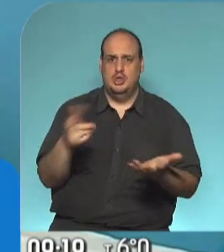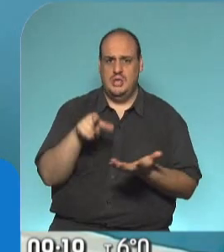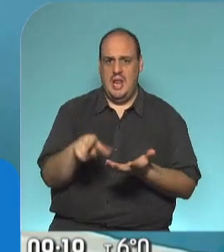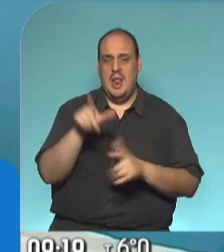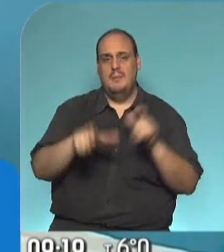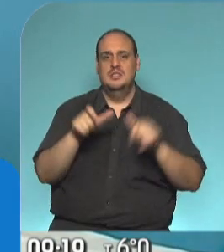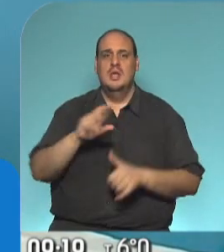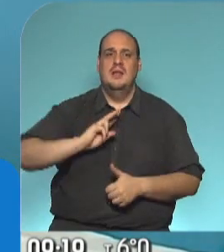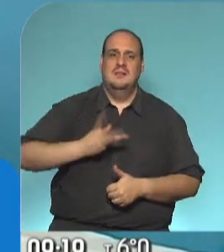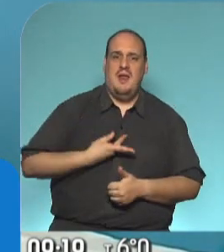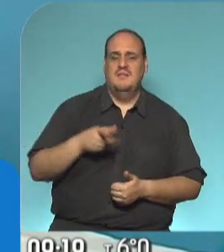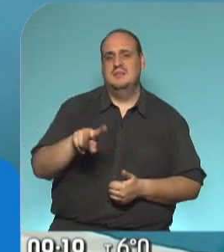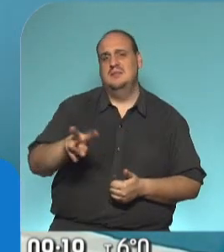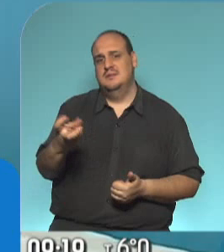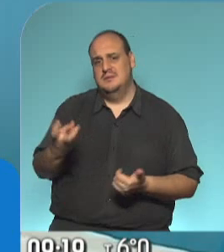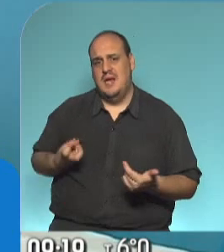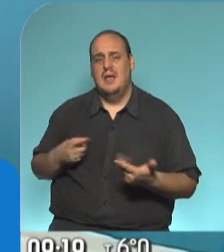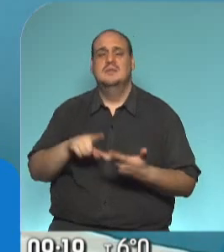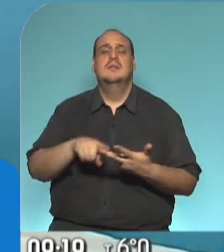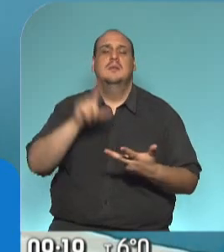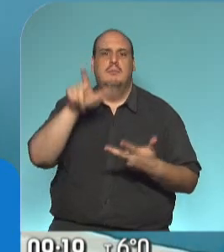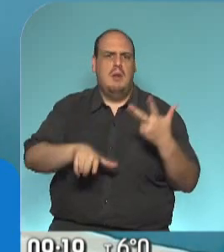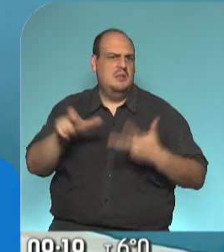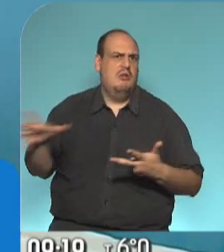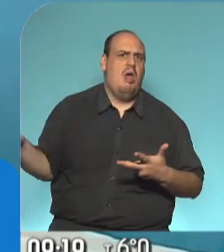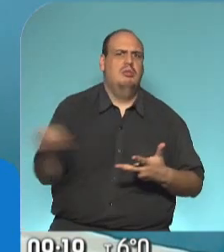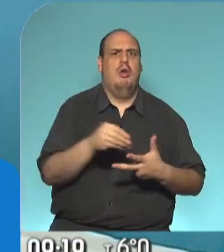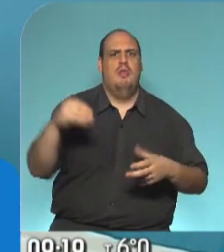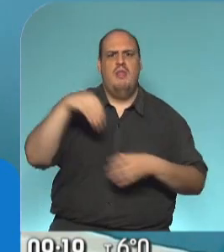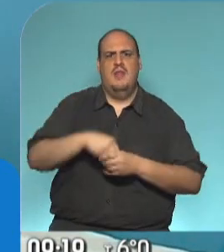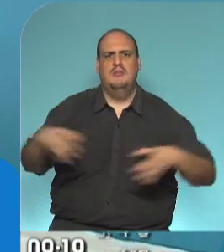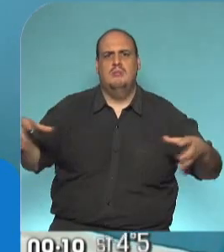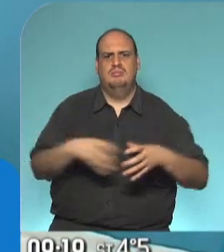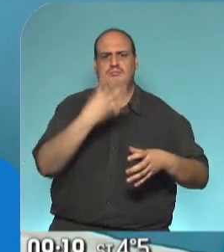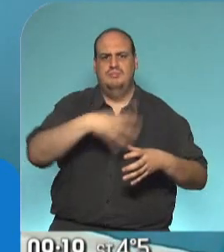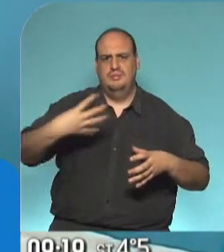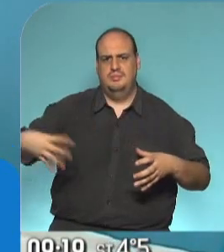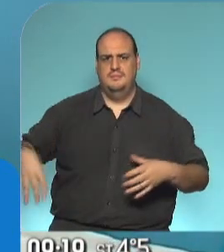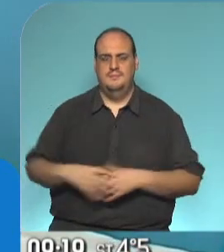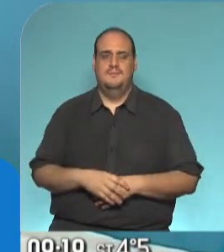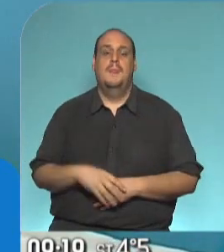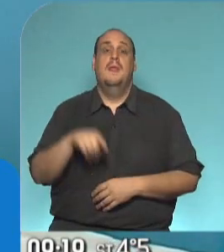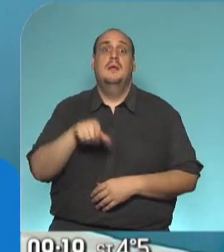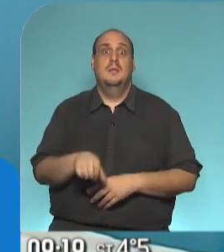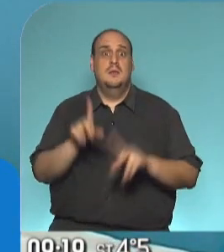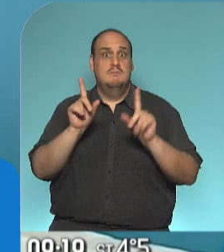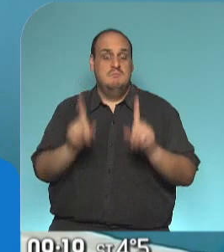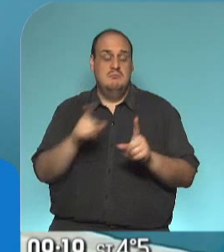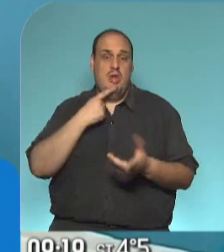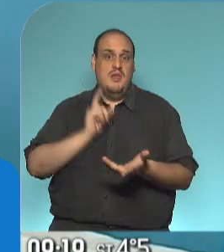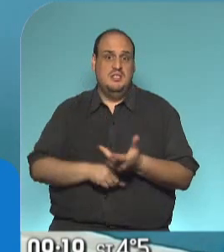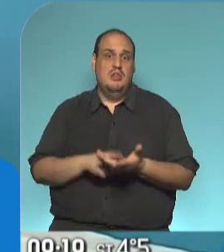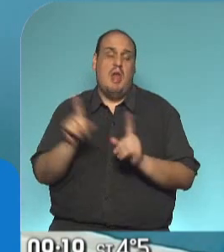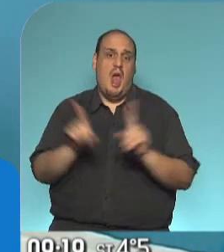las travestis, a las trans, como a todas las personas que forman parte de la diversidad sexual. Estas son algunas de las medidas